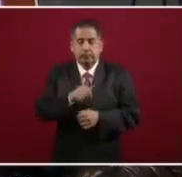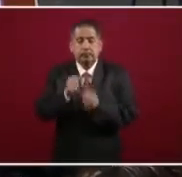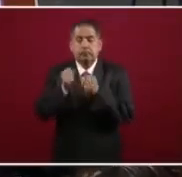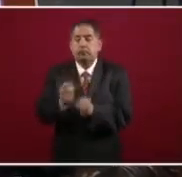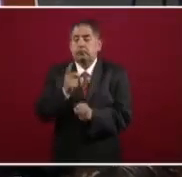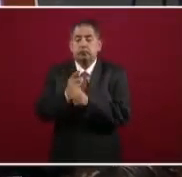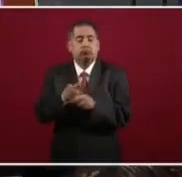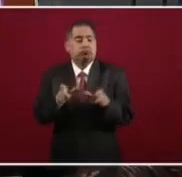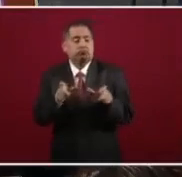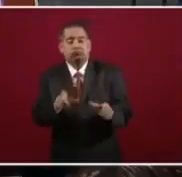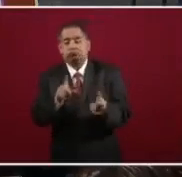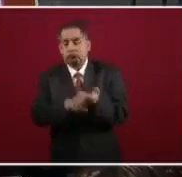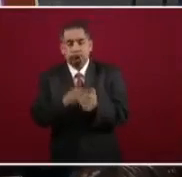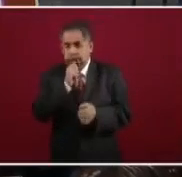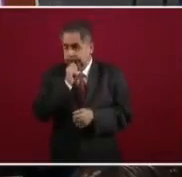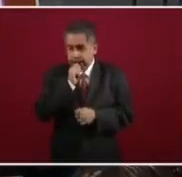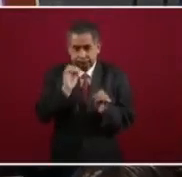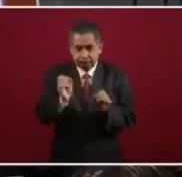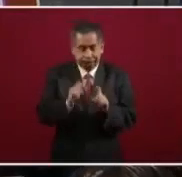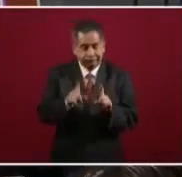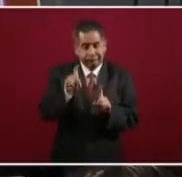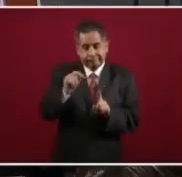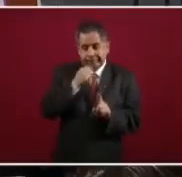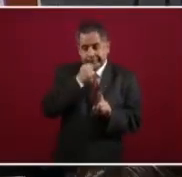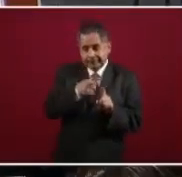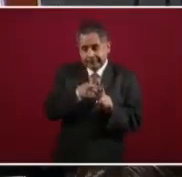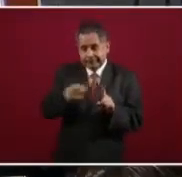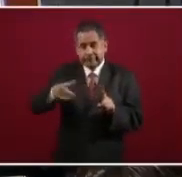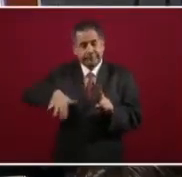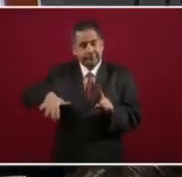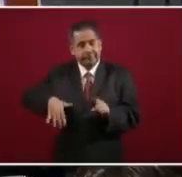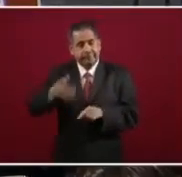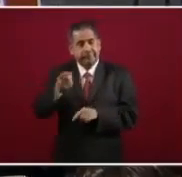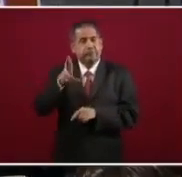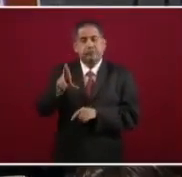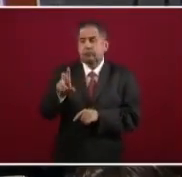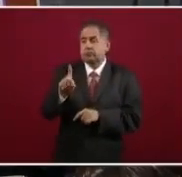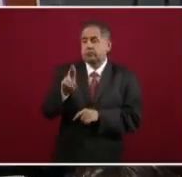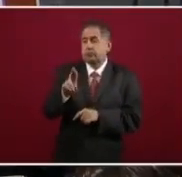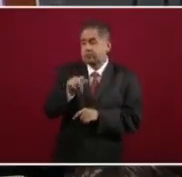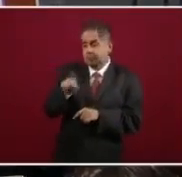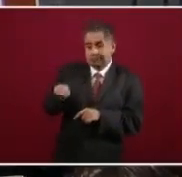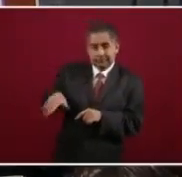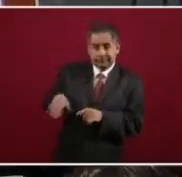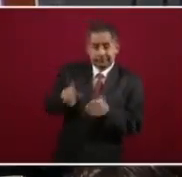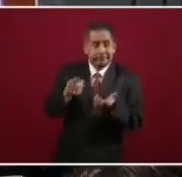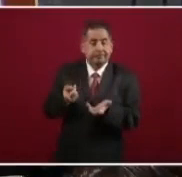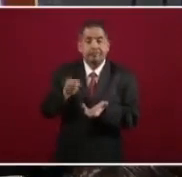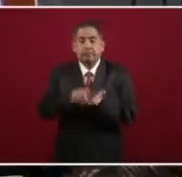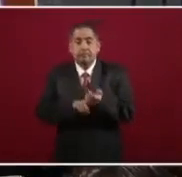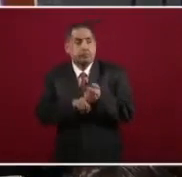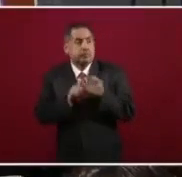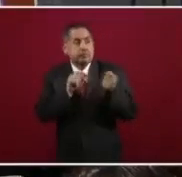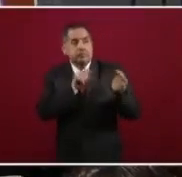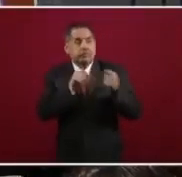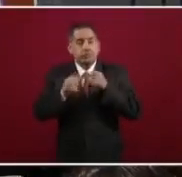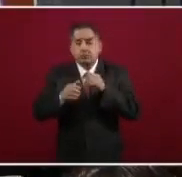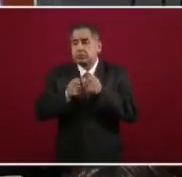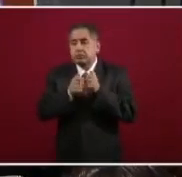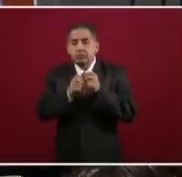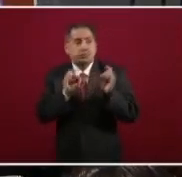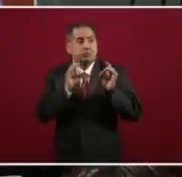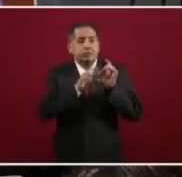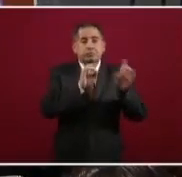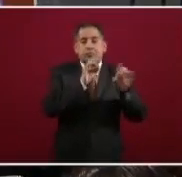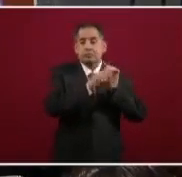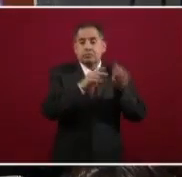y obviamente ese es el lapso que tiene como ya lo mencionó el doctor durazo de que desde adentro pues están comunicando con la